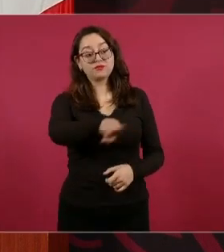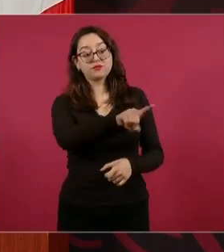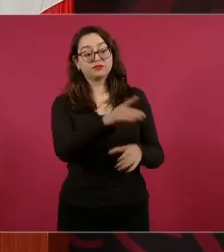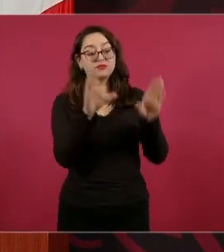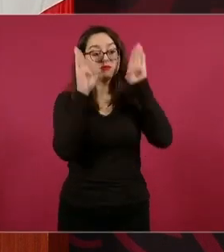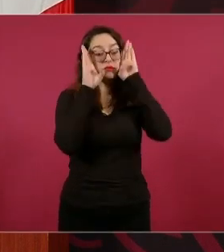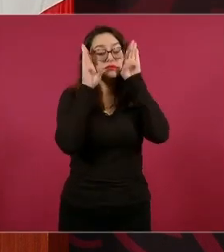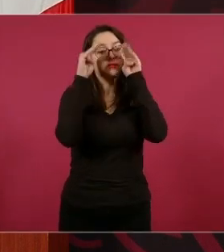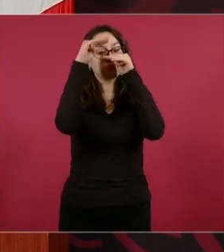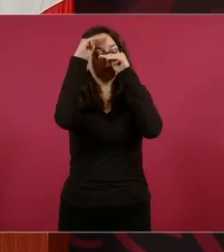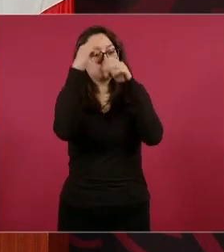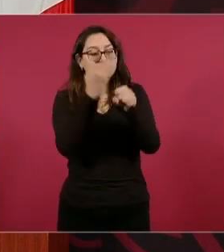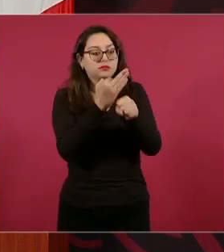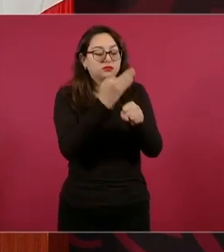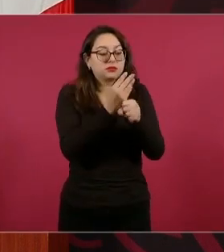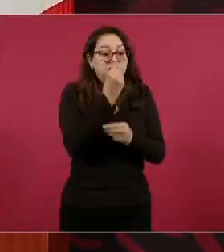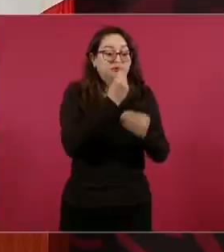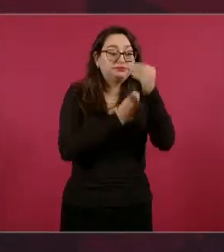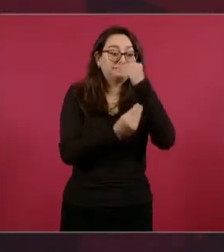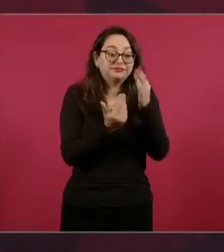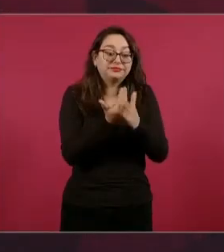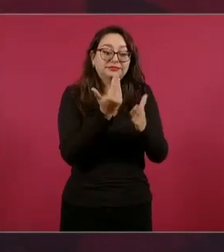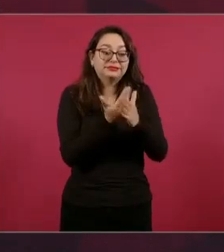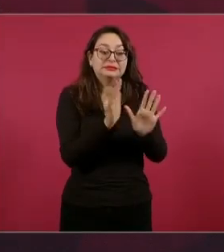Que tampoco, que no se enojen tanto,